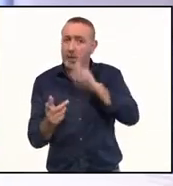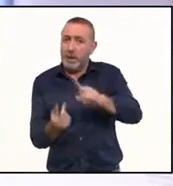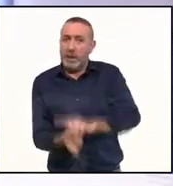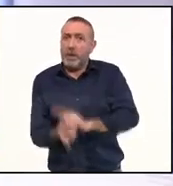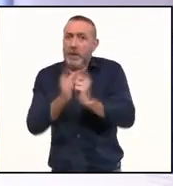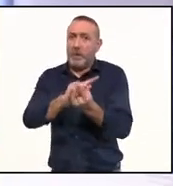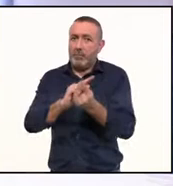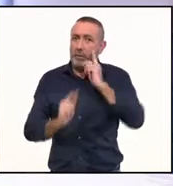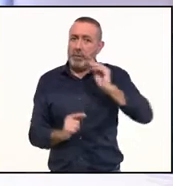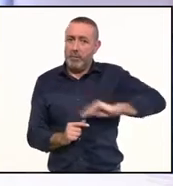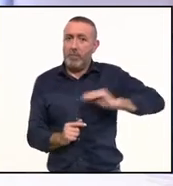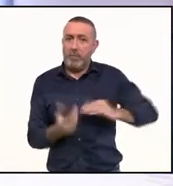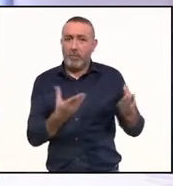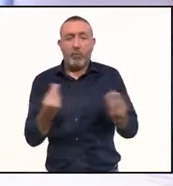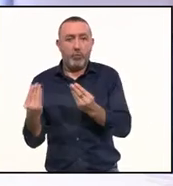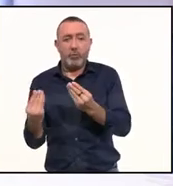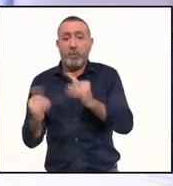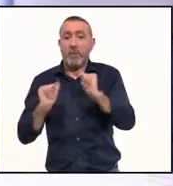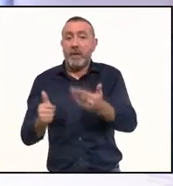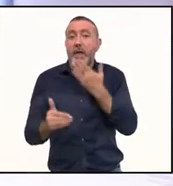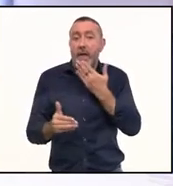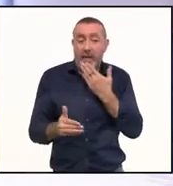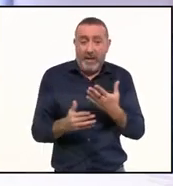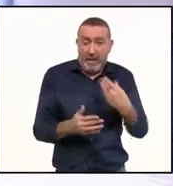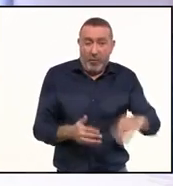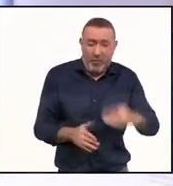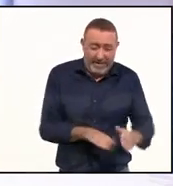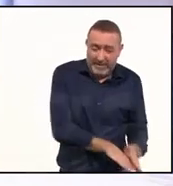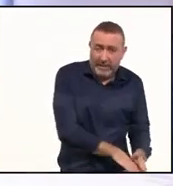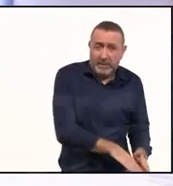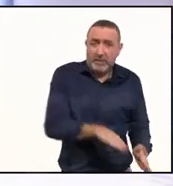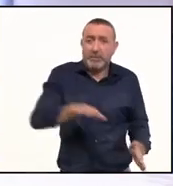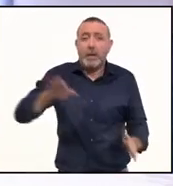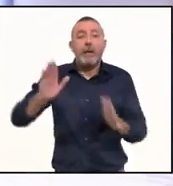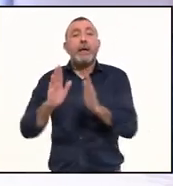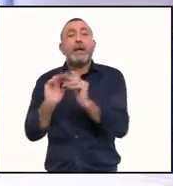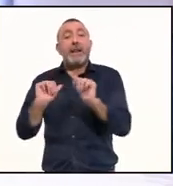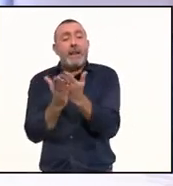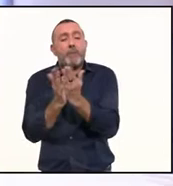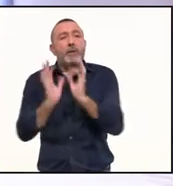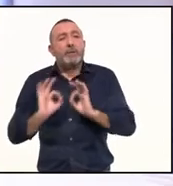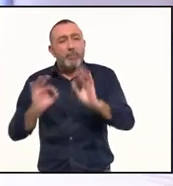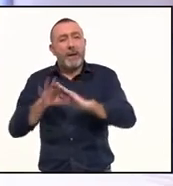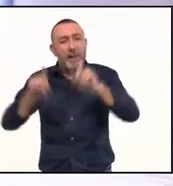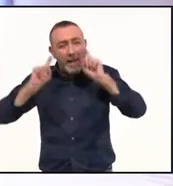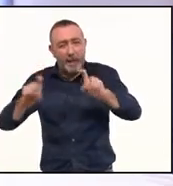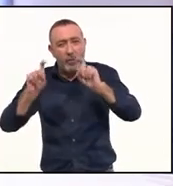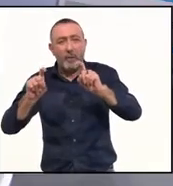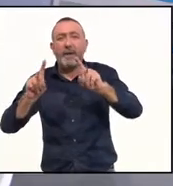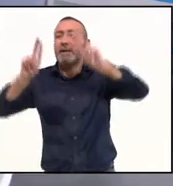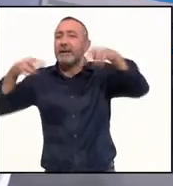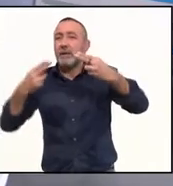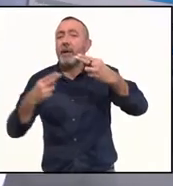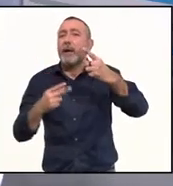estás desde la infancia más absoluta educando en la cultura